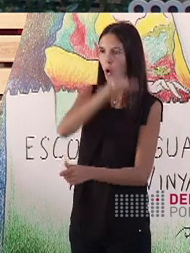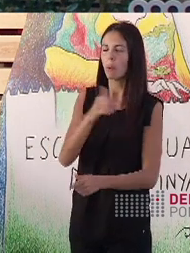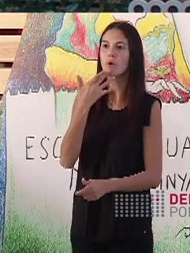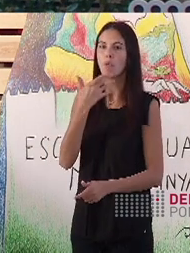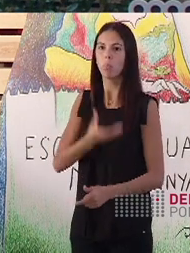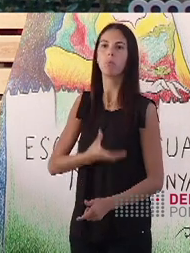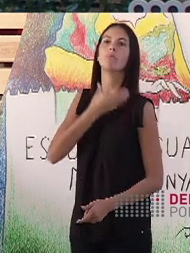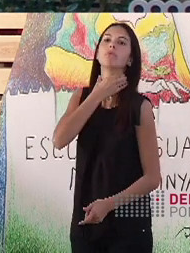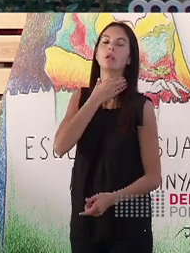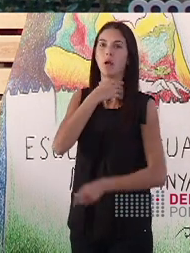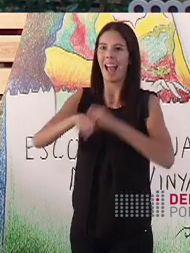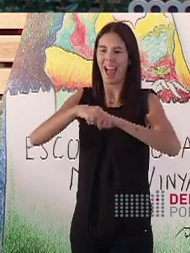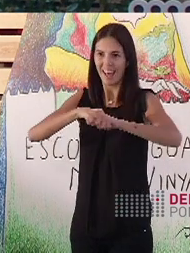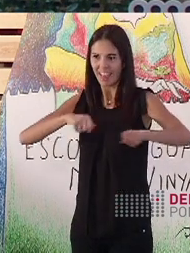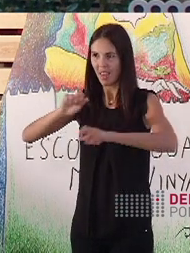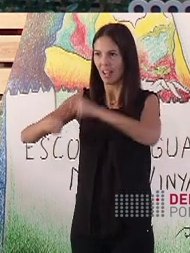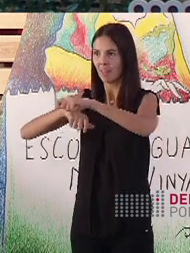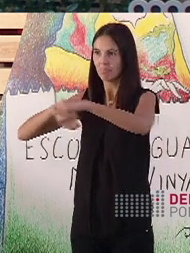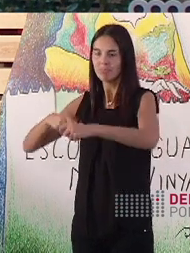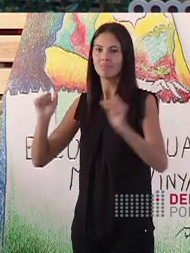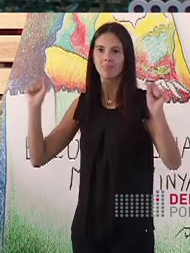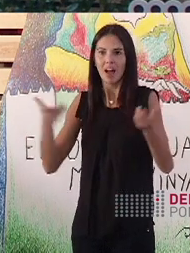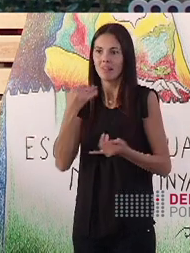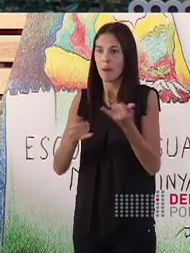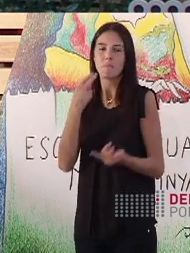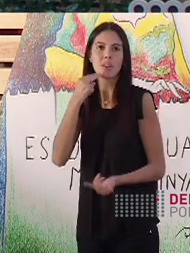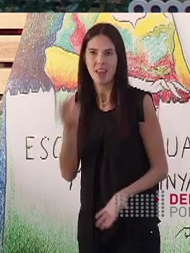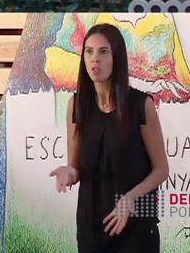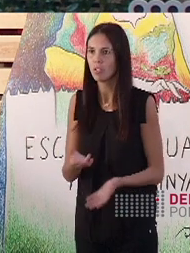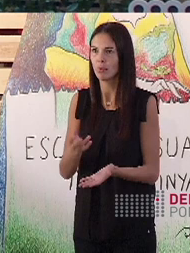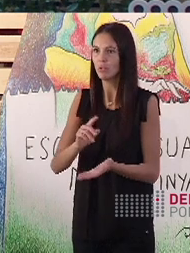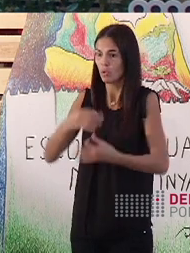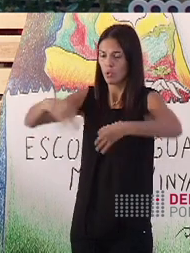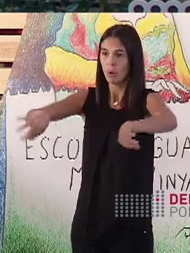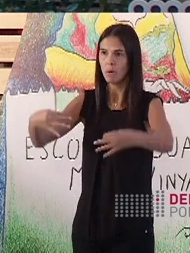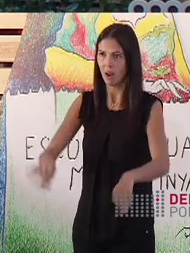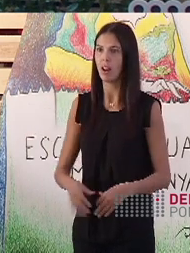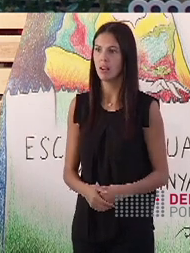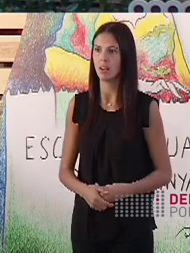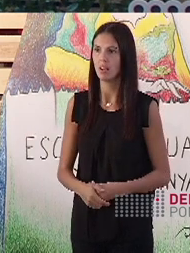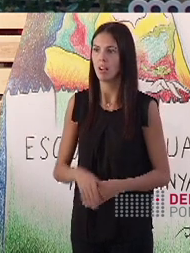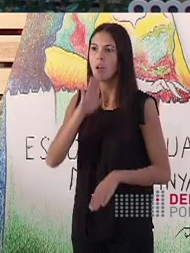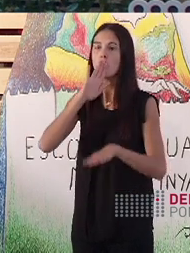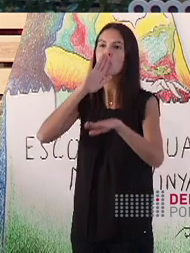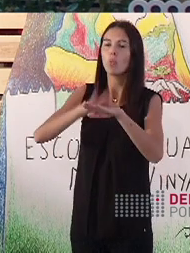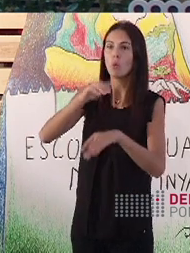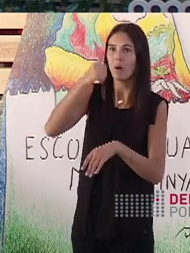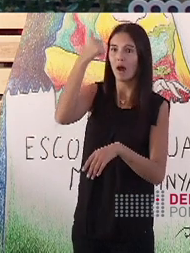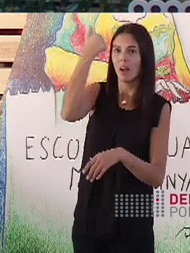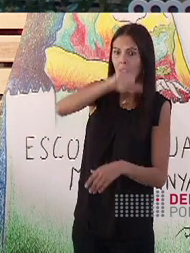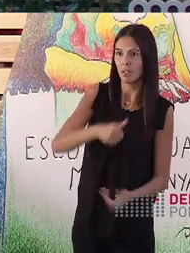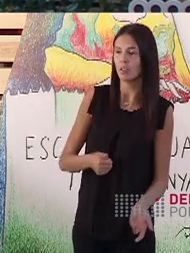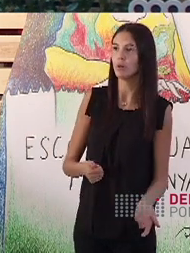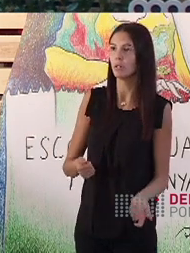cuello y tú estás atada, etcétera, claro que tienes miedo, absolutamente, es que es normal. ¿Tienen la culpa ellos? Bueno, si es que se lo estamos